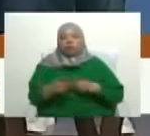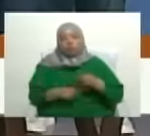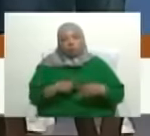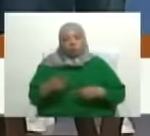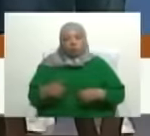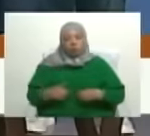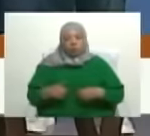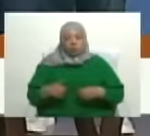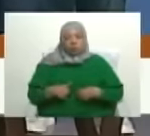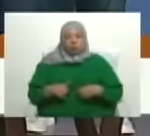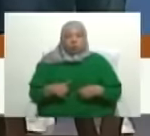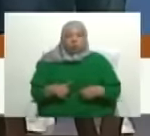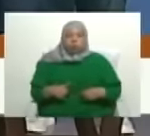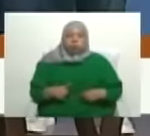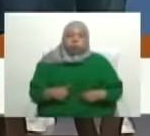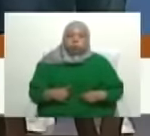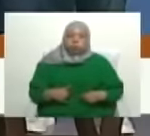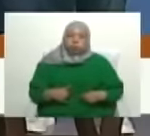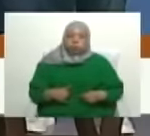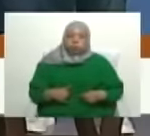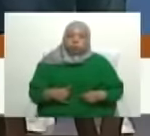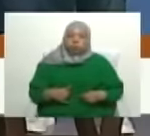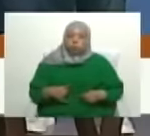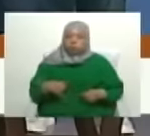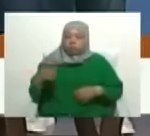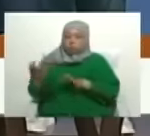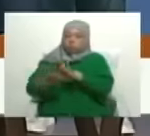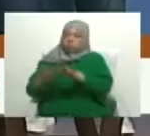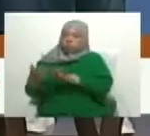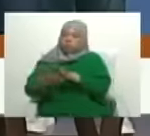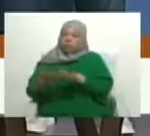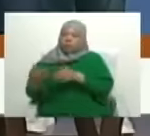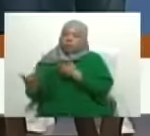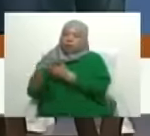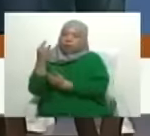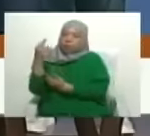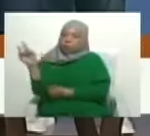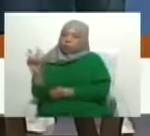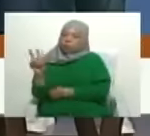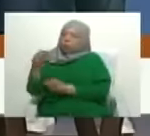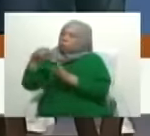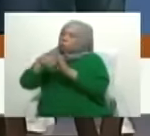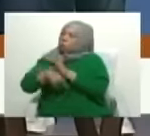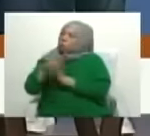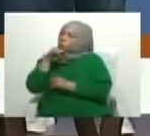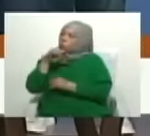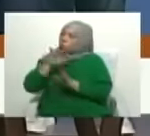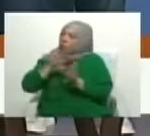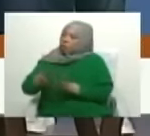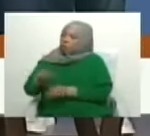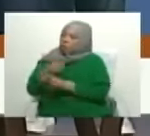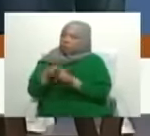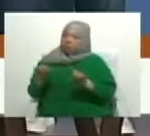así sea generando un desertor, provocando una situación de traición profundamente aislada.